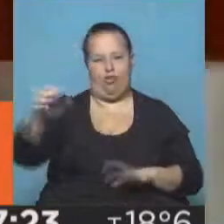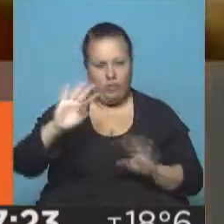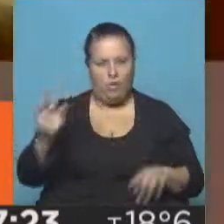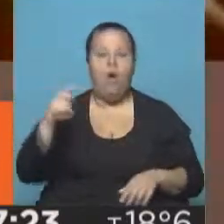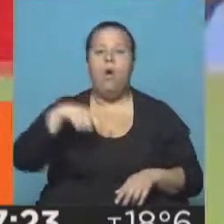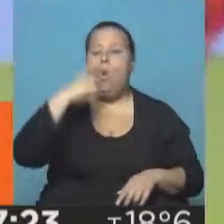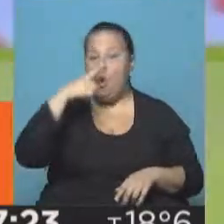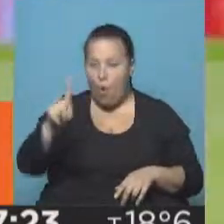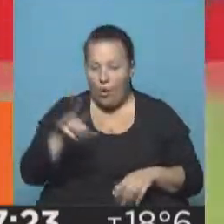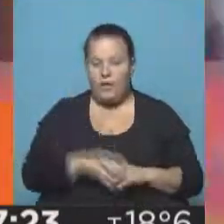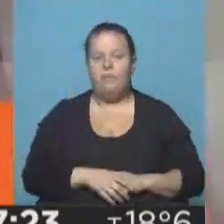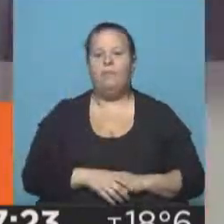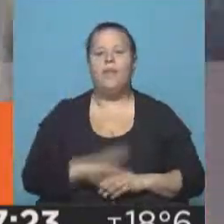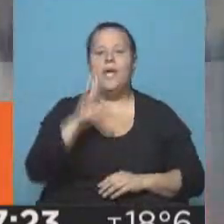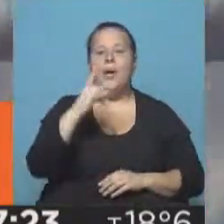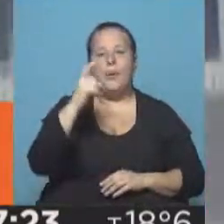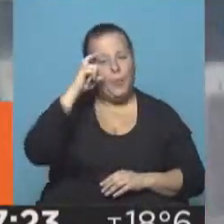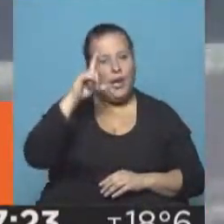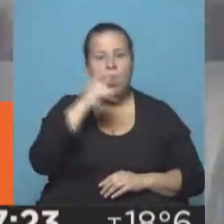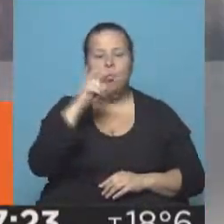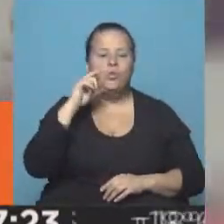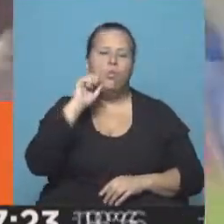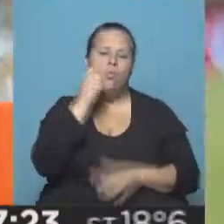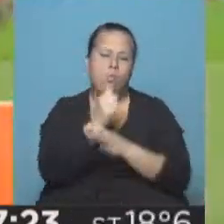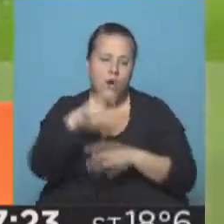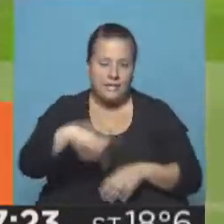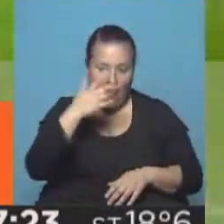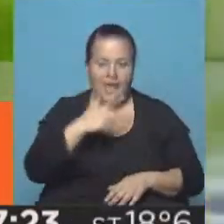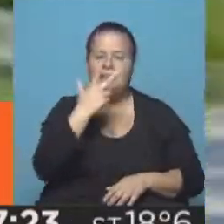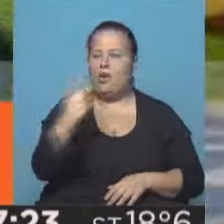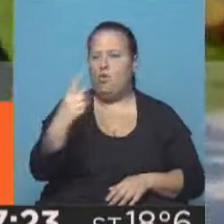Y llegaba el último, Fernando Belucci, de gran momento en San Lorenzo, marcaba el